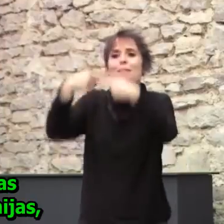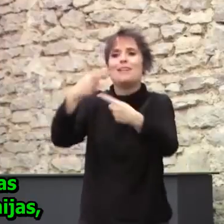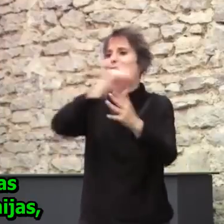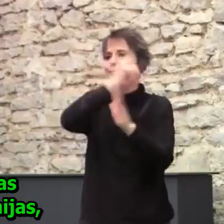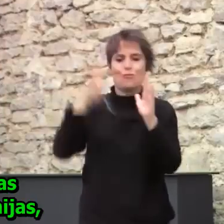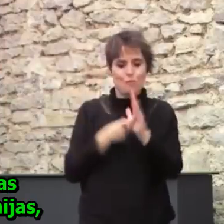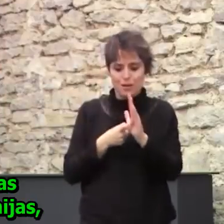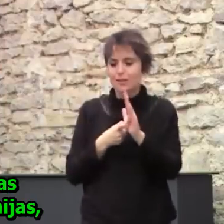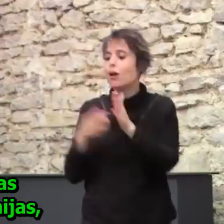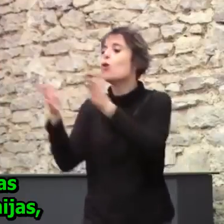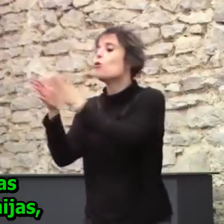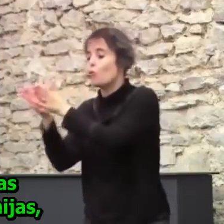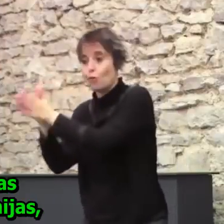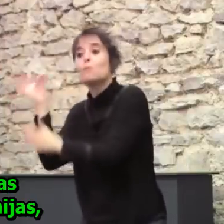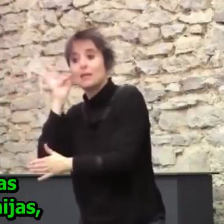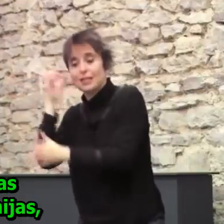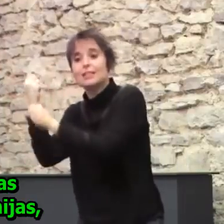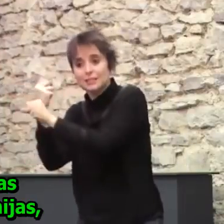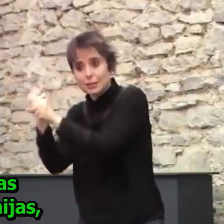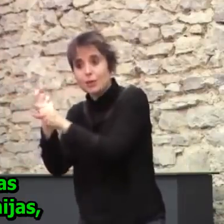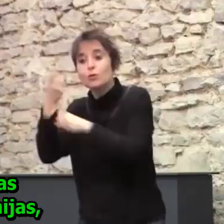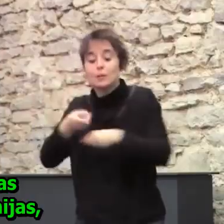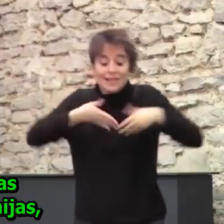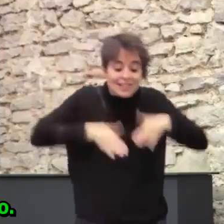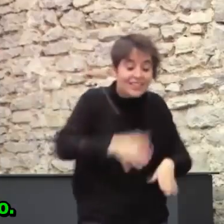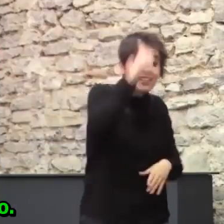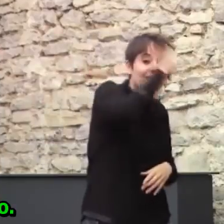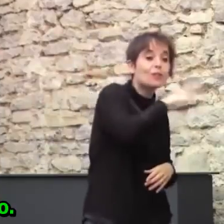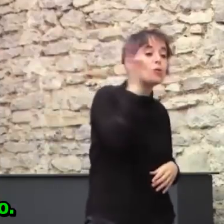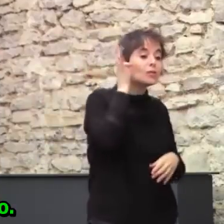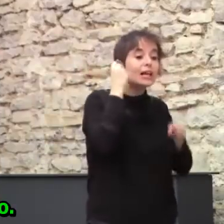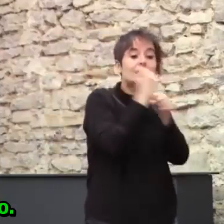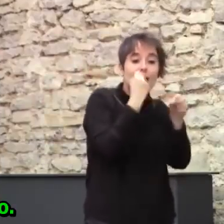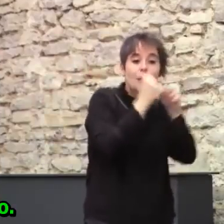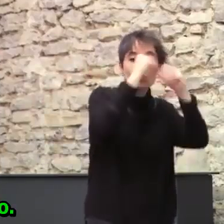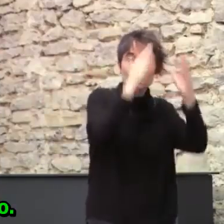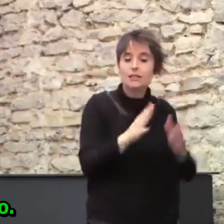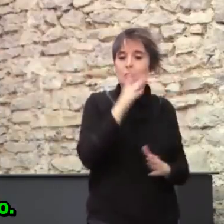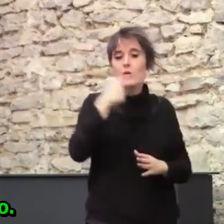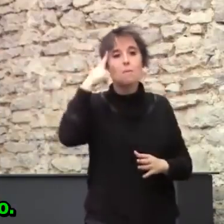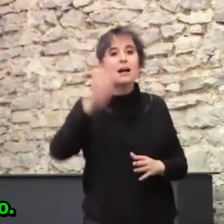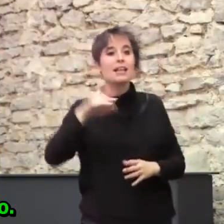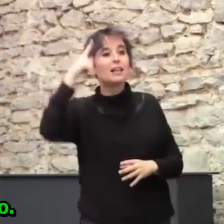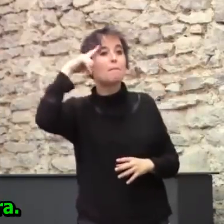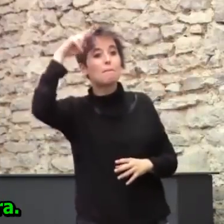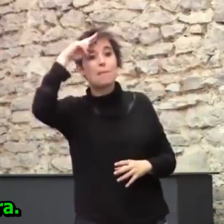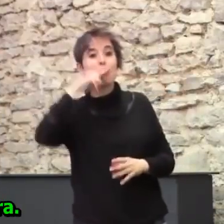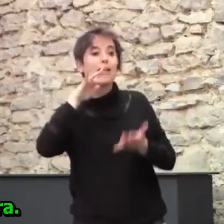que trabajar con las compañeras y también hay que trabajar con los hijos y las hijas para que no se piensen que los papás están haciendo teatro,